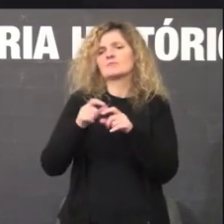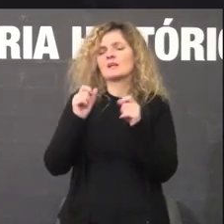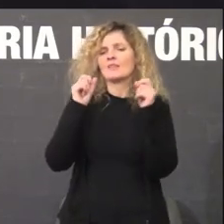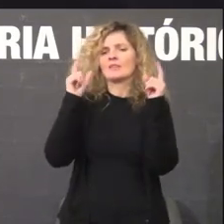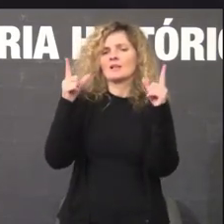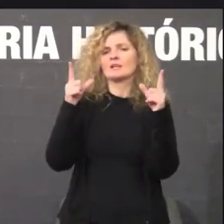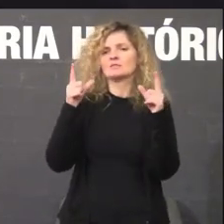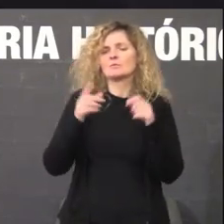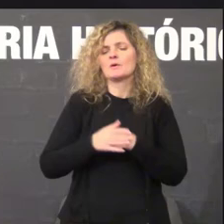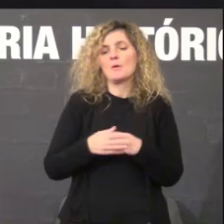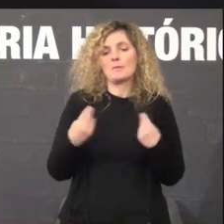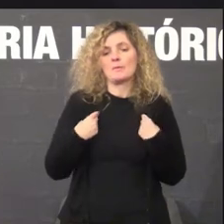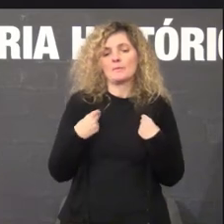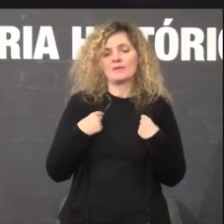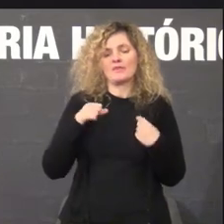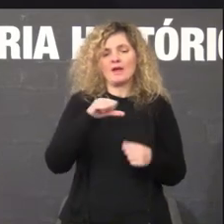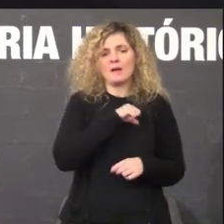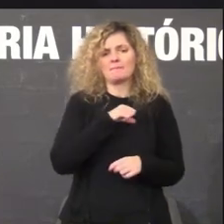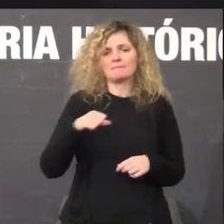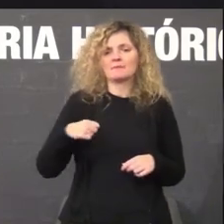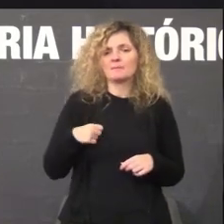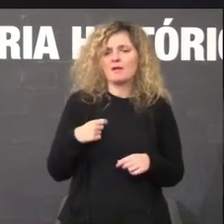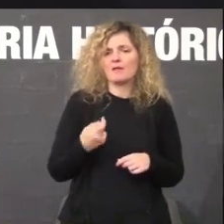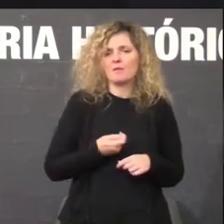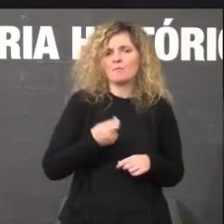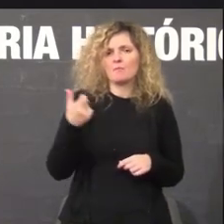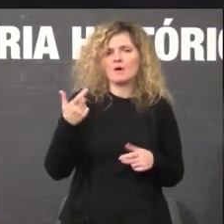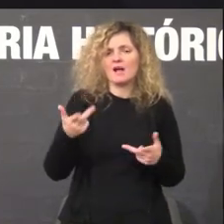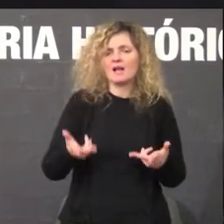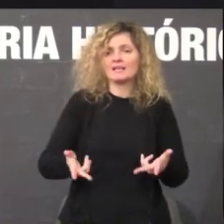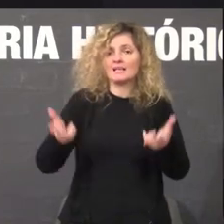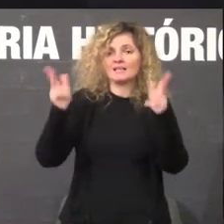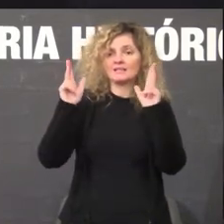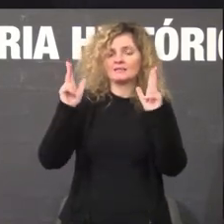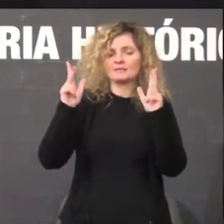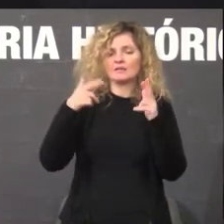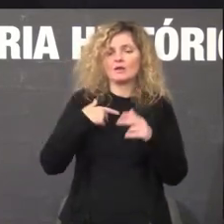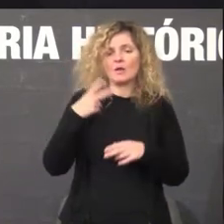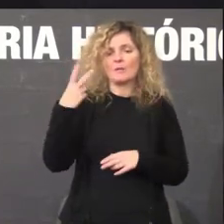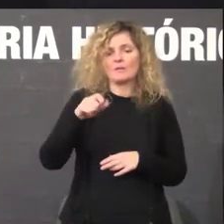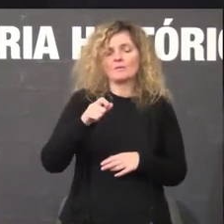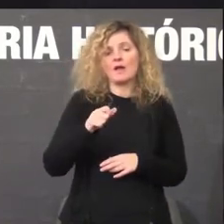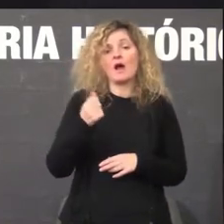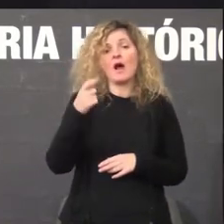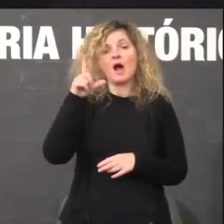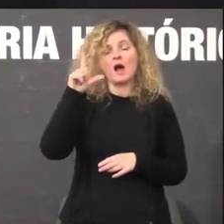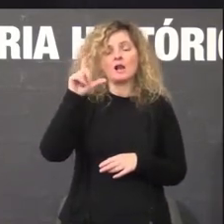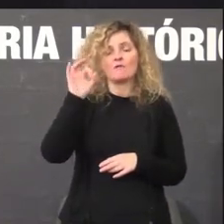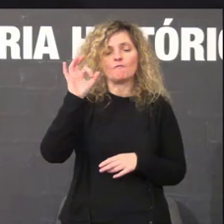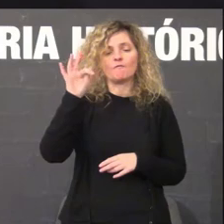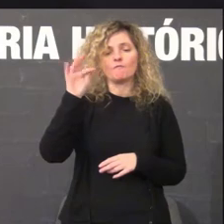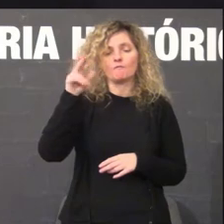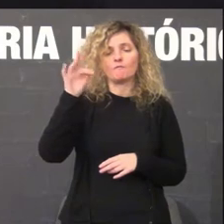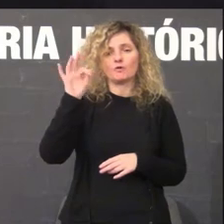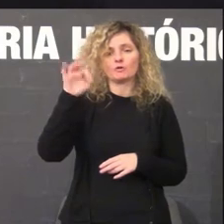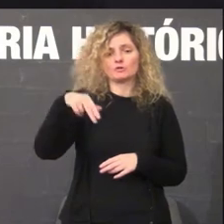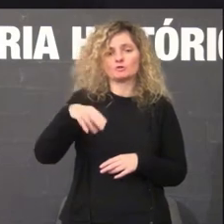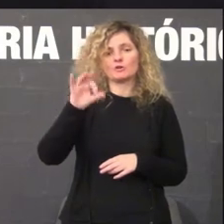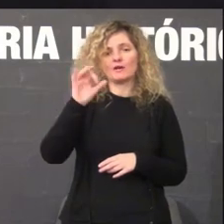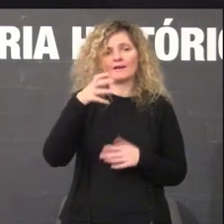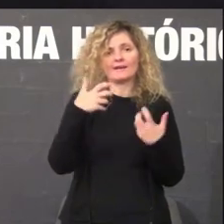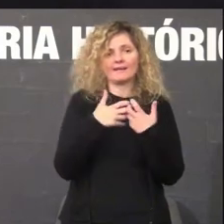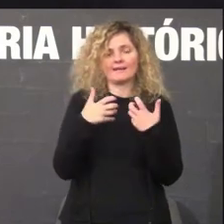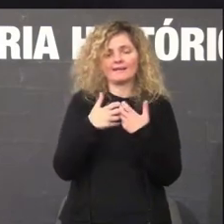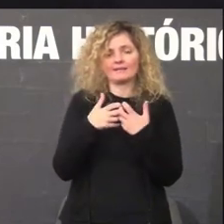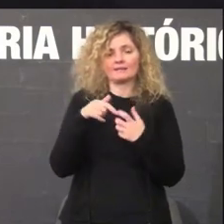descubrir la vida privada un poco más liberal que lleva el vicepresidente Alfonso Guerra. Y entonces están